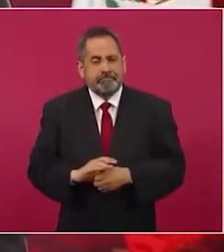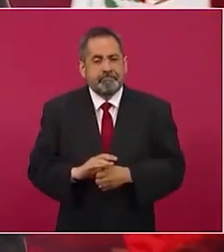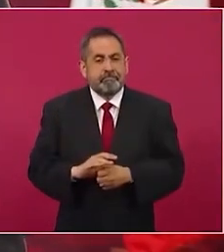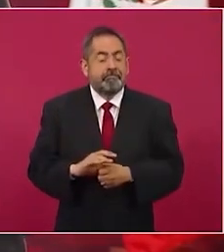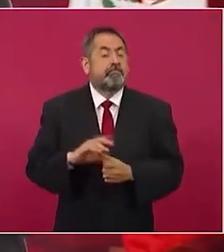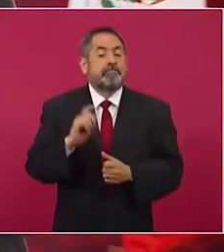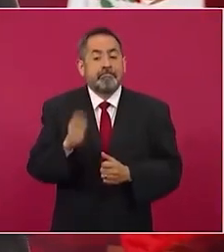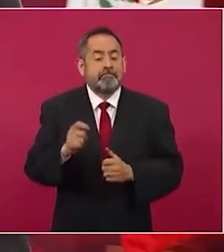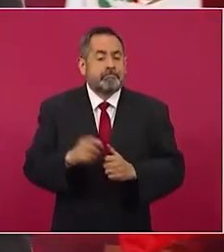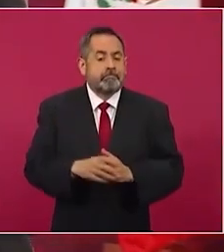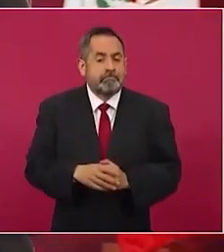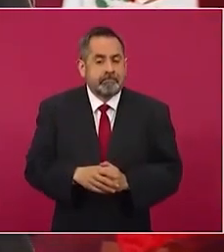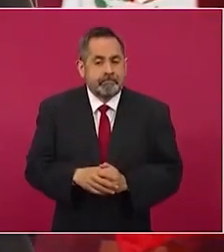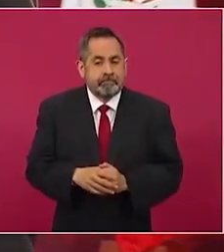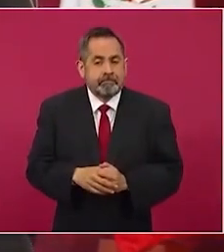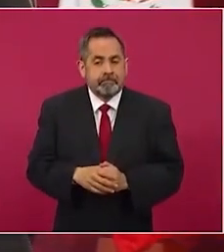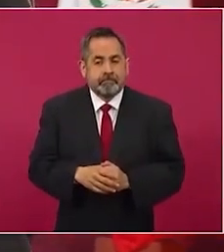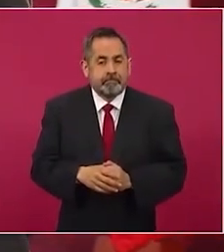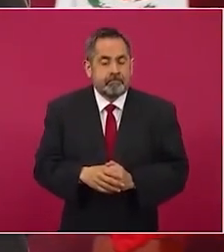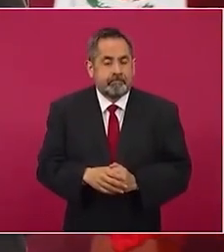porque